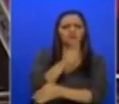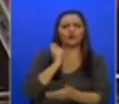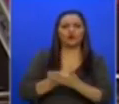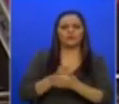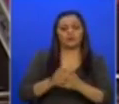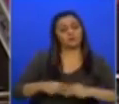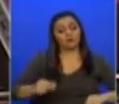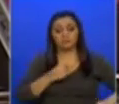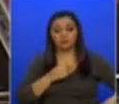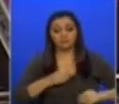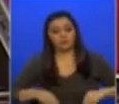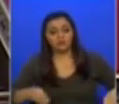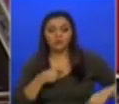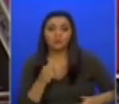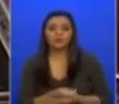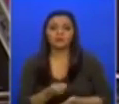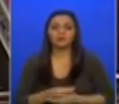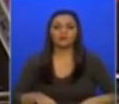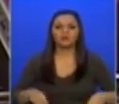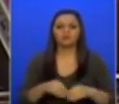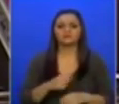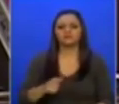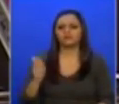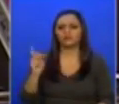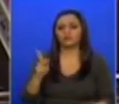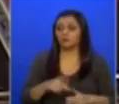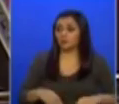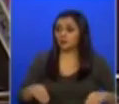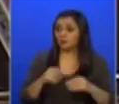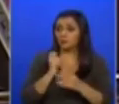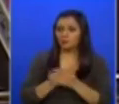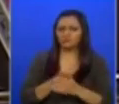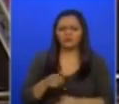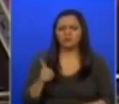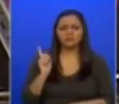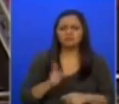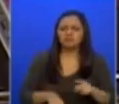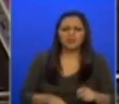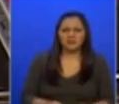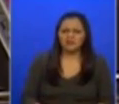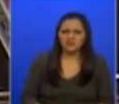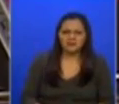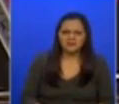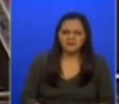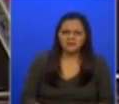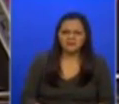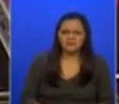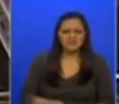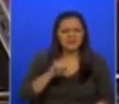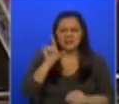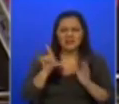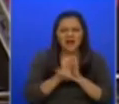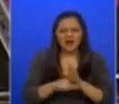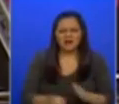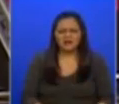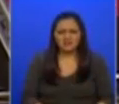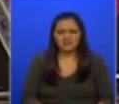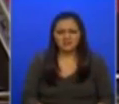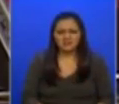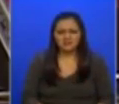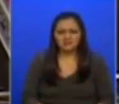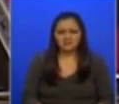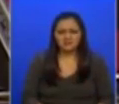compró su terreno, pero nunca debieron estar en venta de esos terrenos. Esas son tierras agrícolas. Es ilegal lotizar tierras